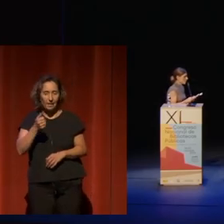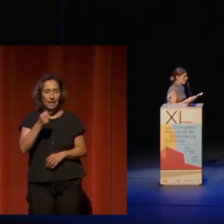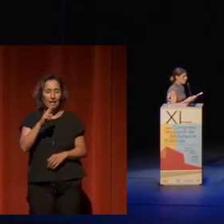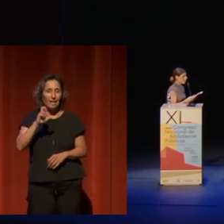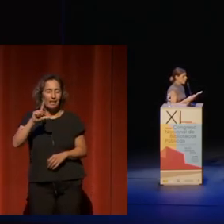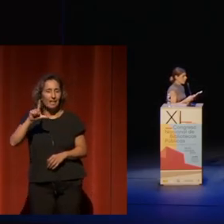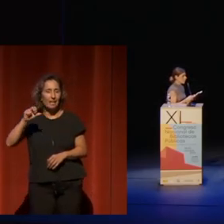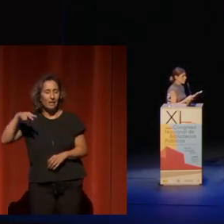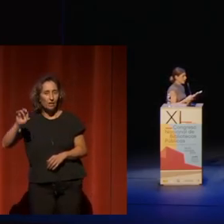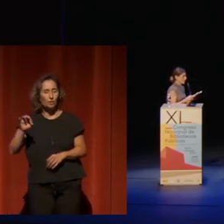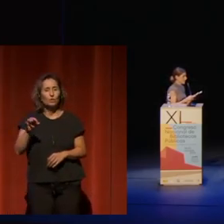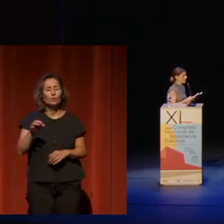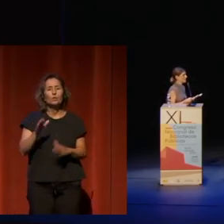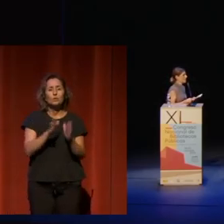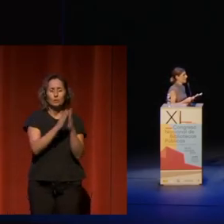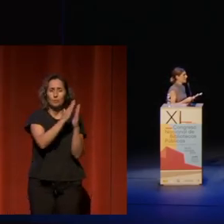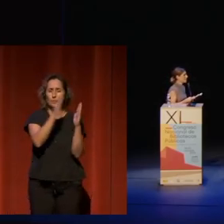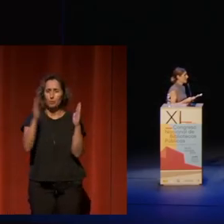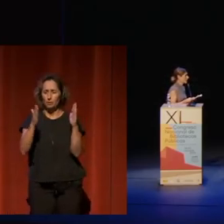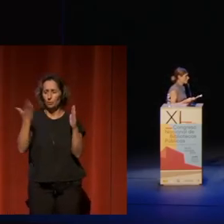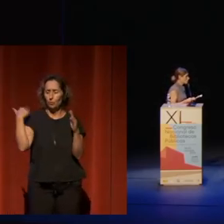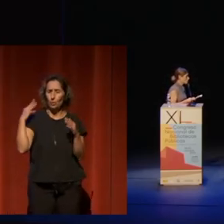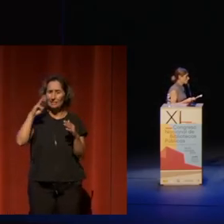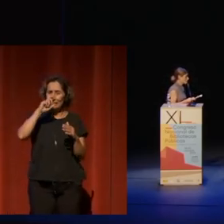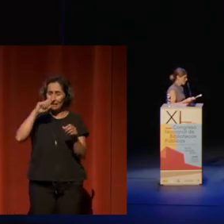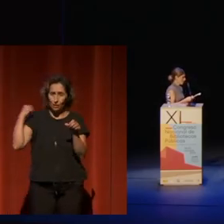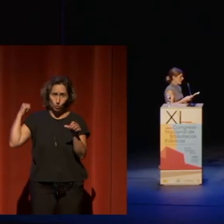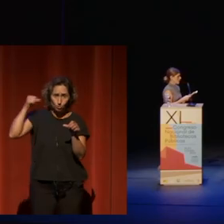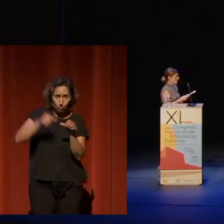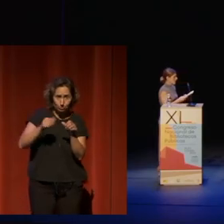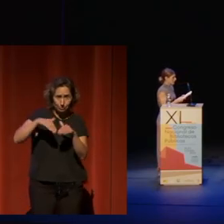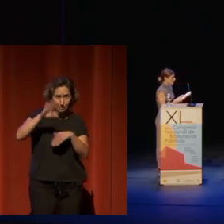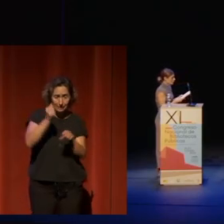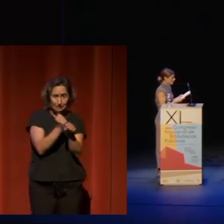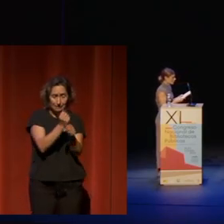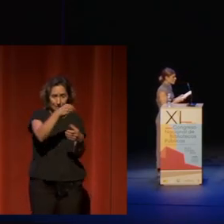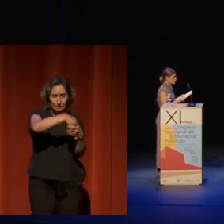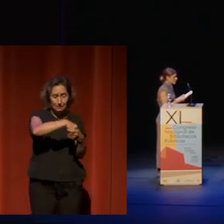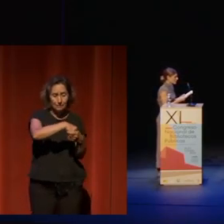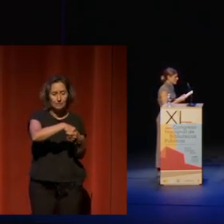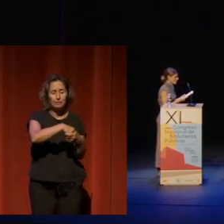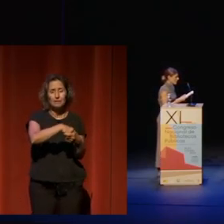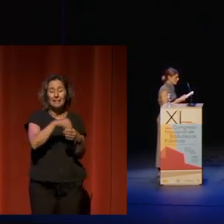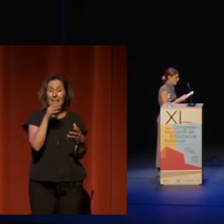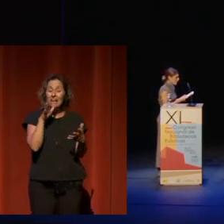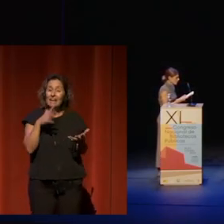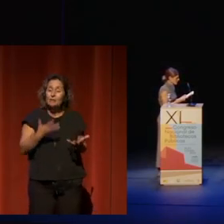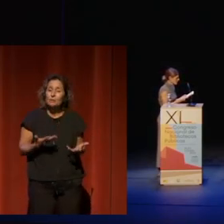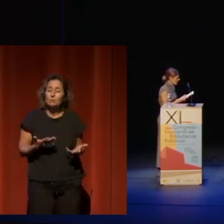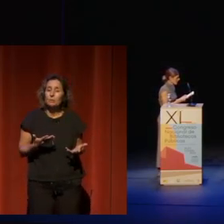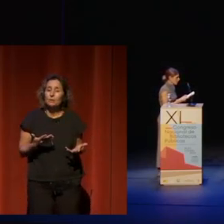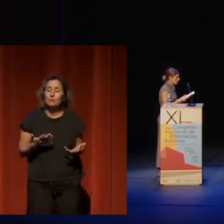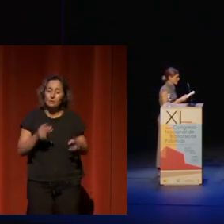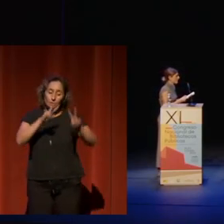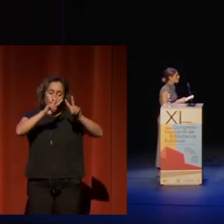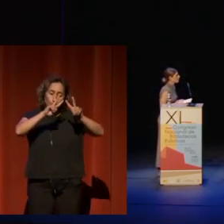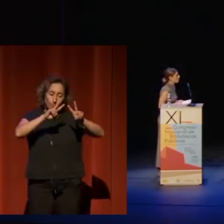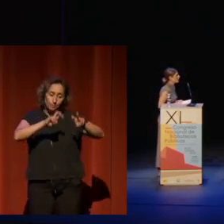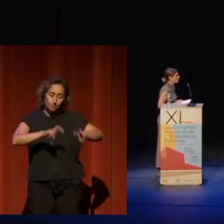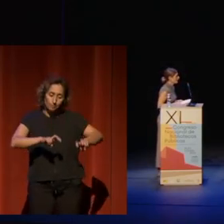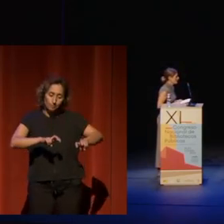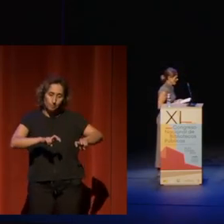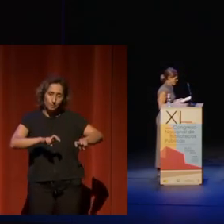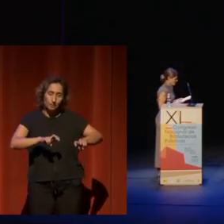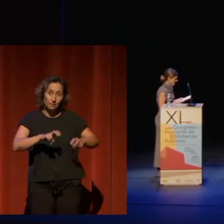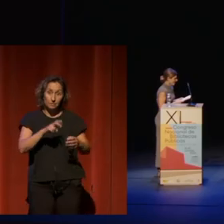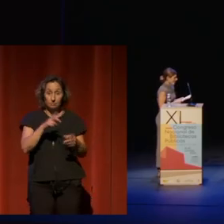Yaguas ha trabajado como bibliotecaria desde hace 30 años y actualmente es investigadora y docente en la Universidad Pública